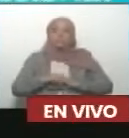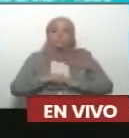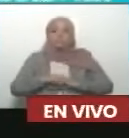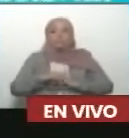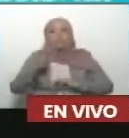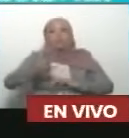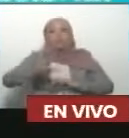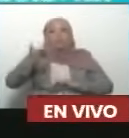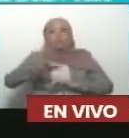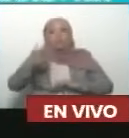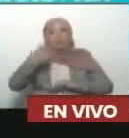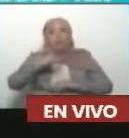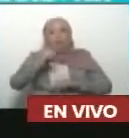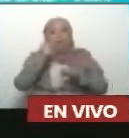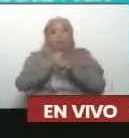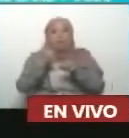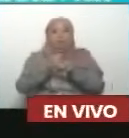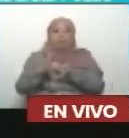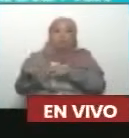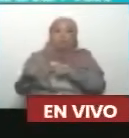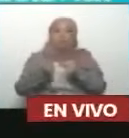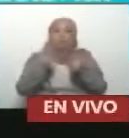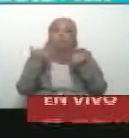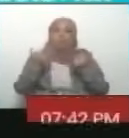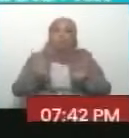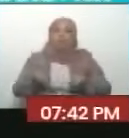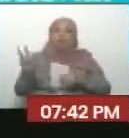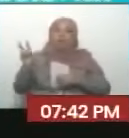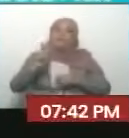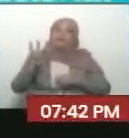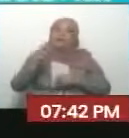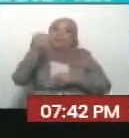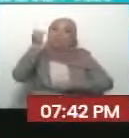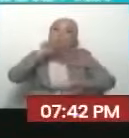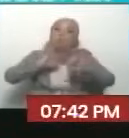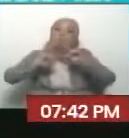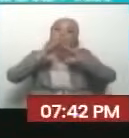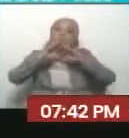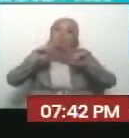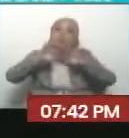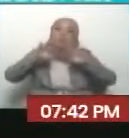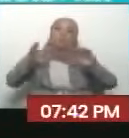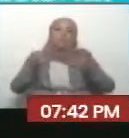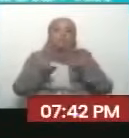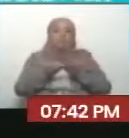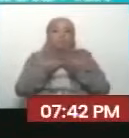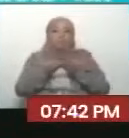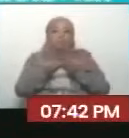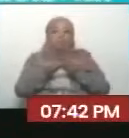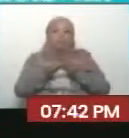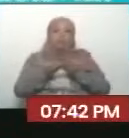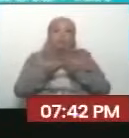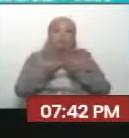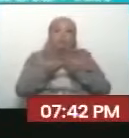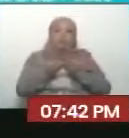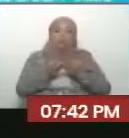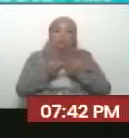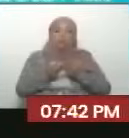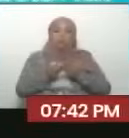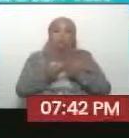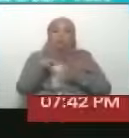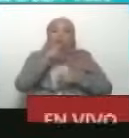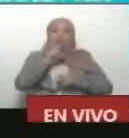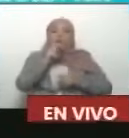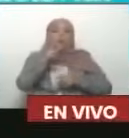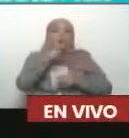muy importante que los tengamos. Venezuela se enfrentó, como todo el mundo, a una